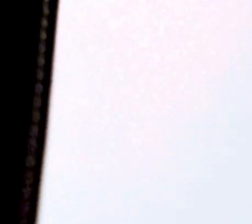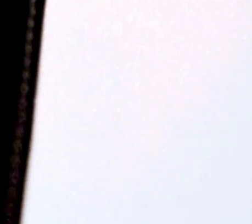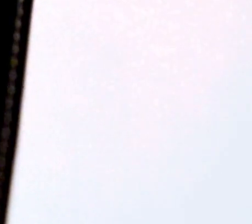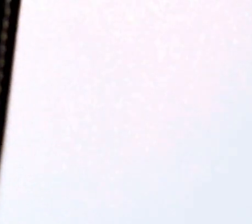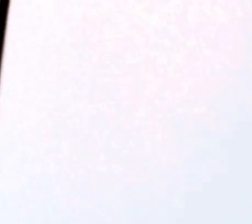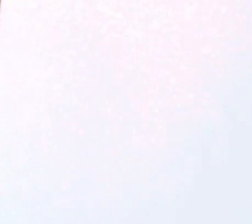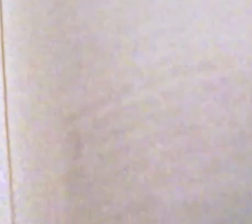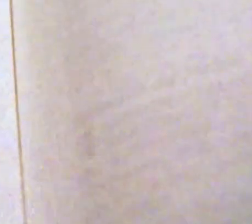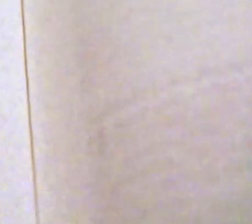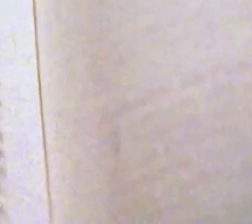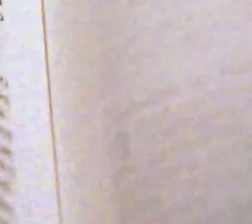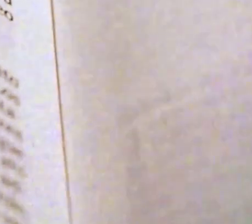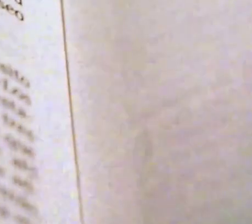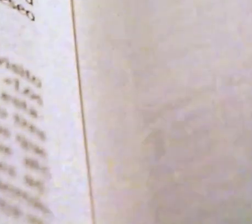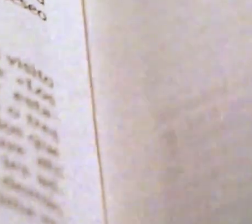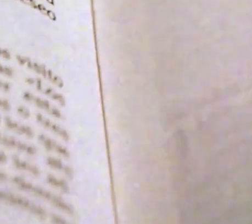te pienso.